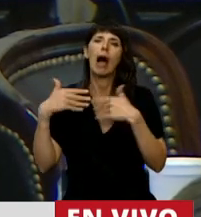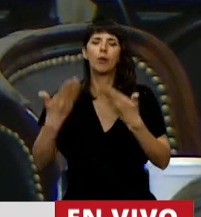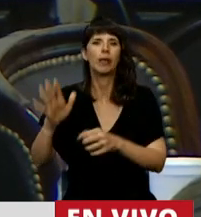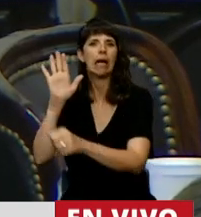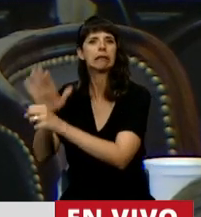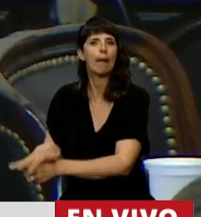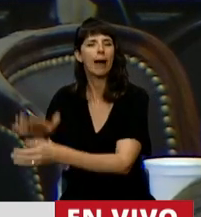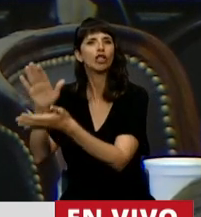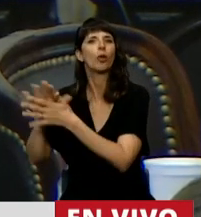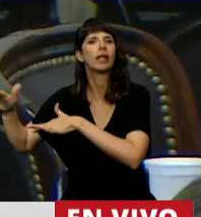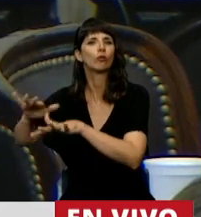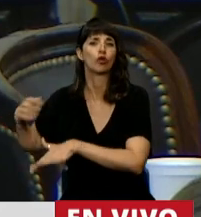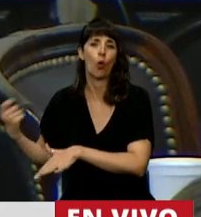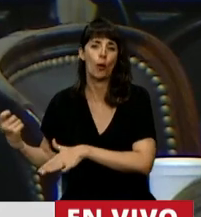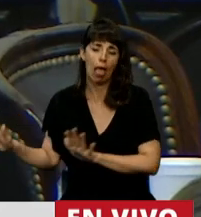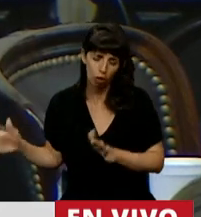todos mis compañeros,